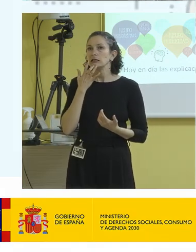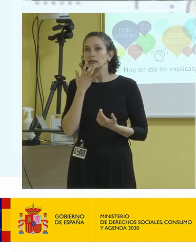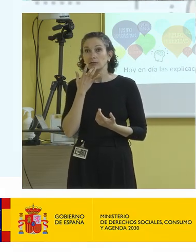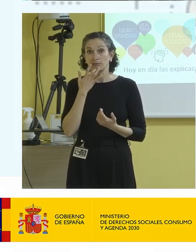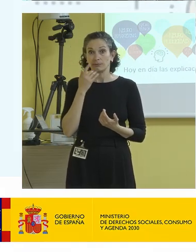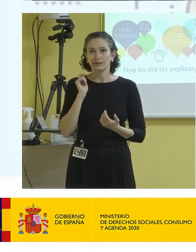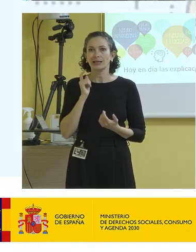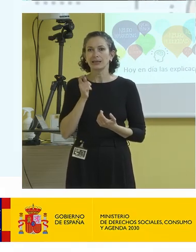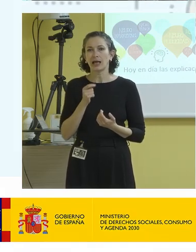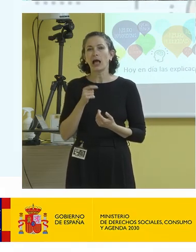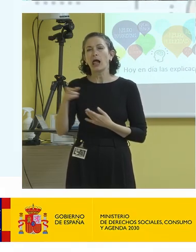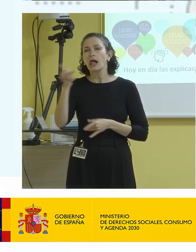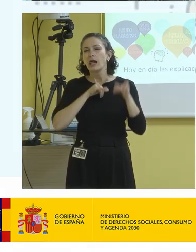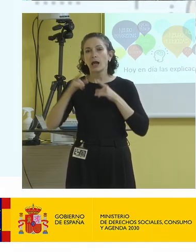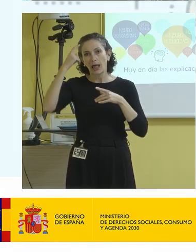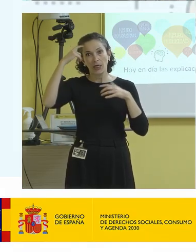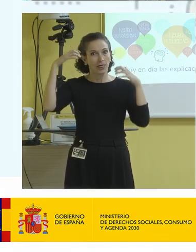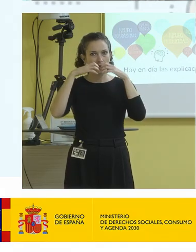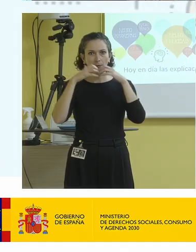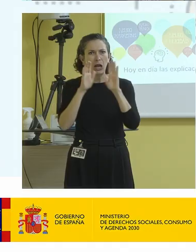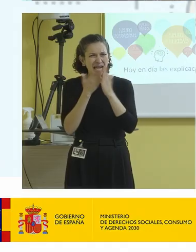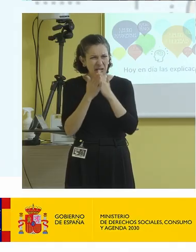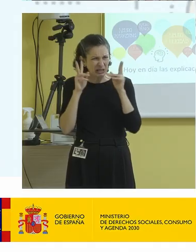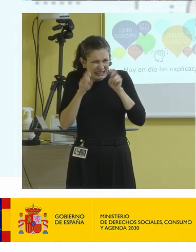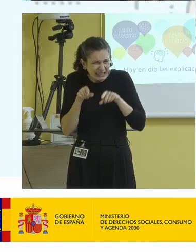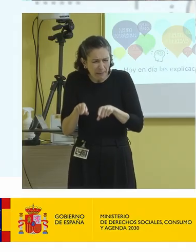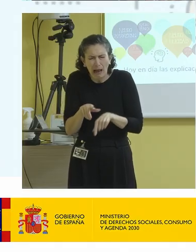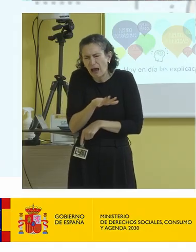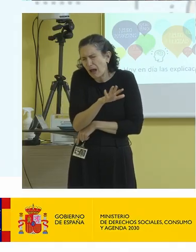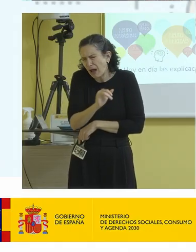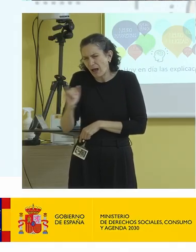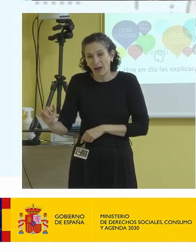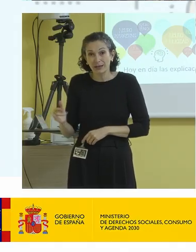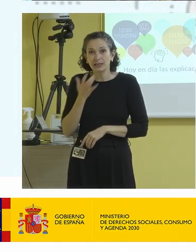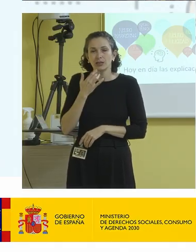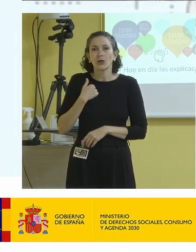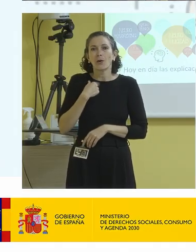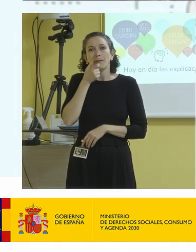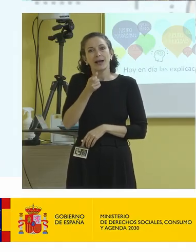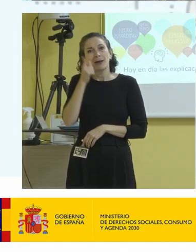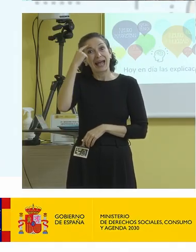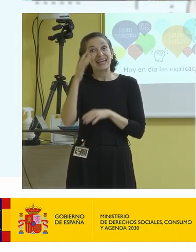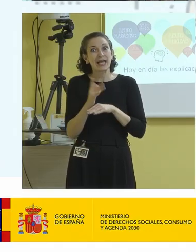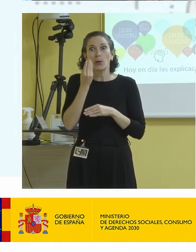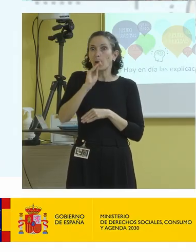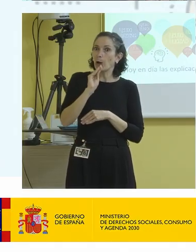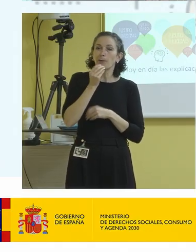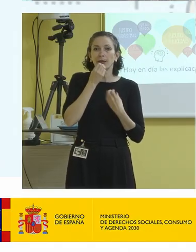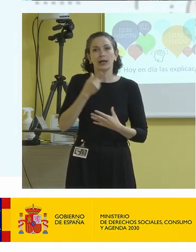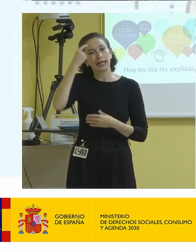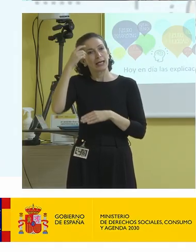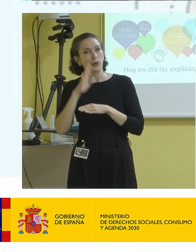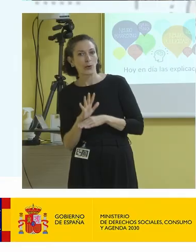es el cerebro, ¿verdad? Hay libros de cerebros por todos lados. Entonces, claro, obviamente, si le pongo neuro, vende más. Pues